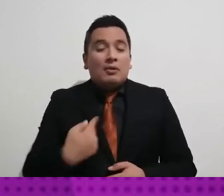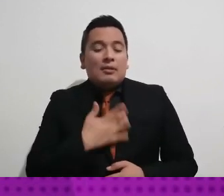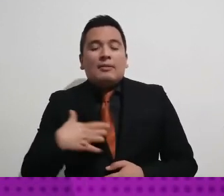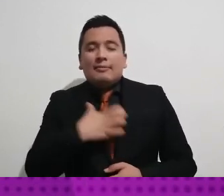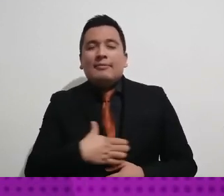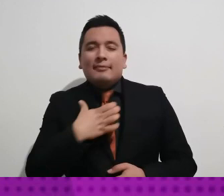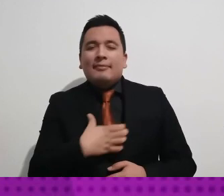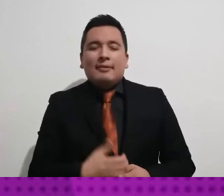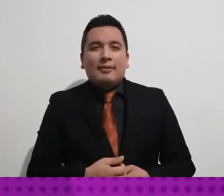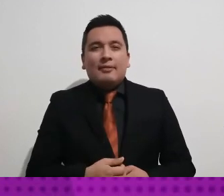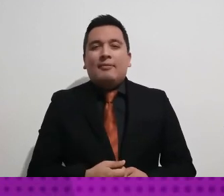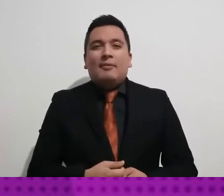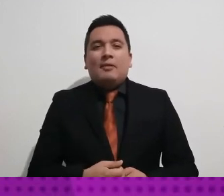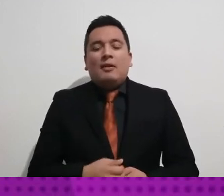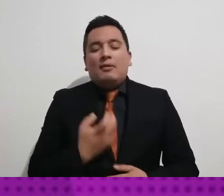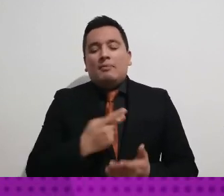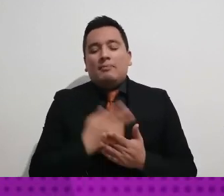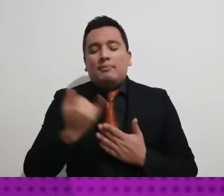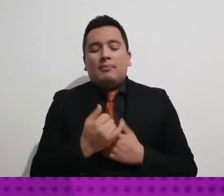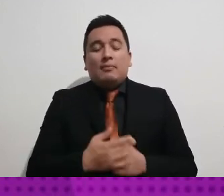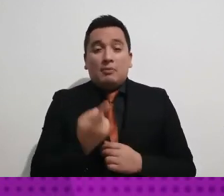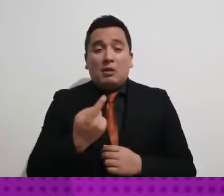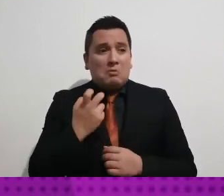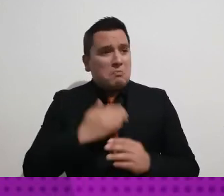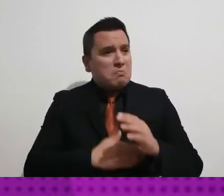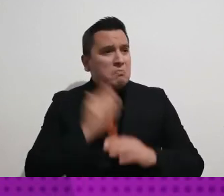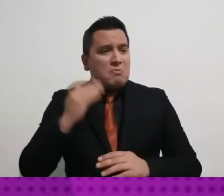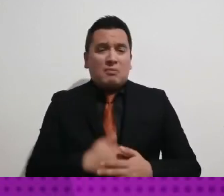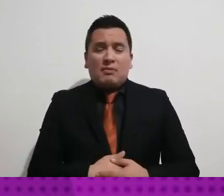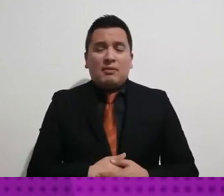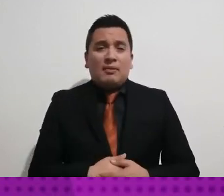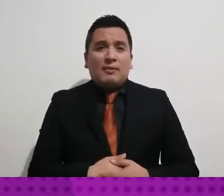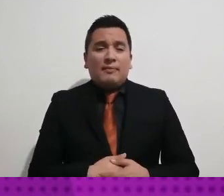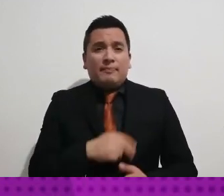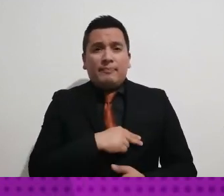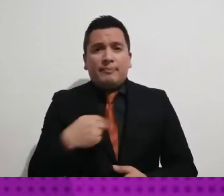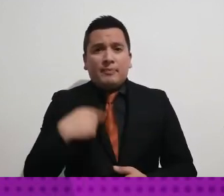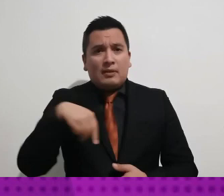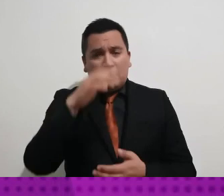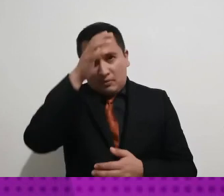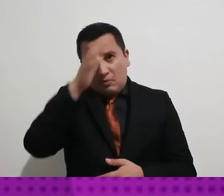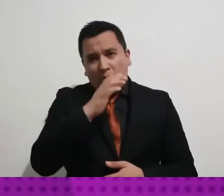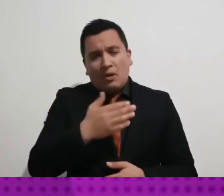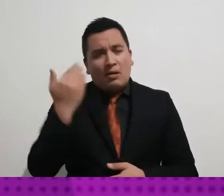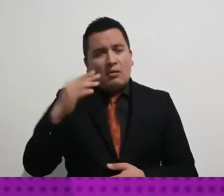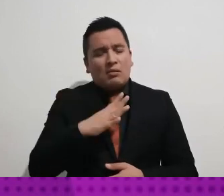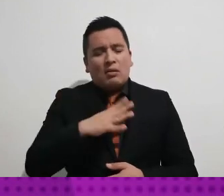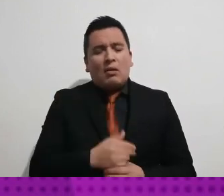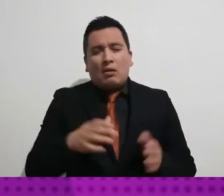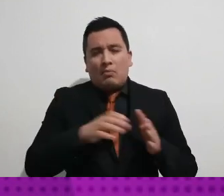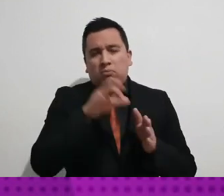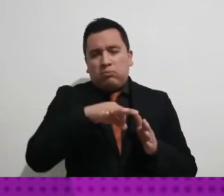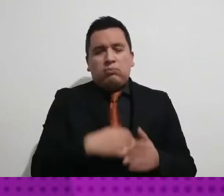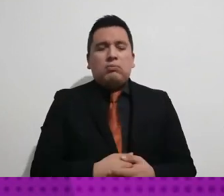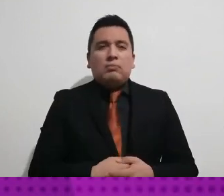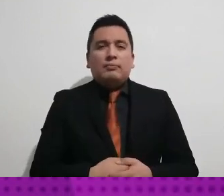muy ilusionados y muy contentos con este proyecto porque además fue todo un éxito. Nosotros aquí en Coahuila ya habíamos